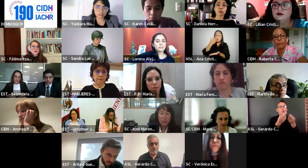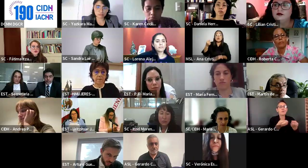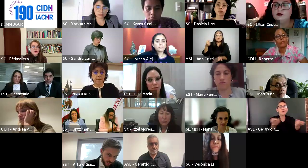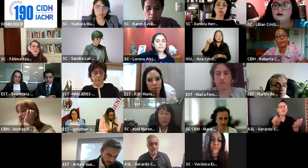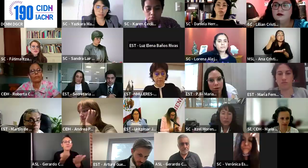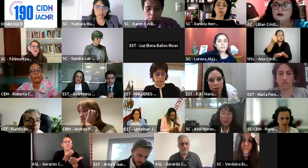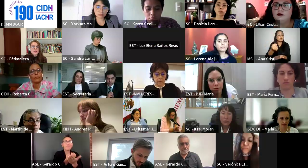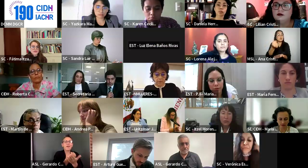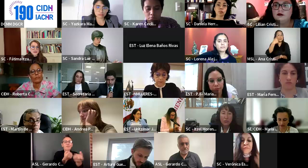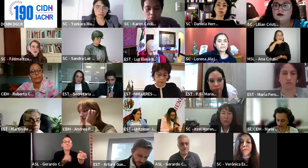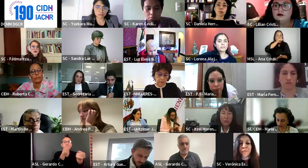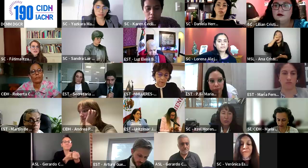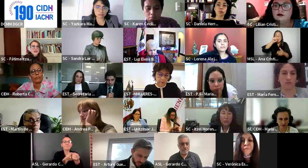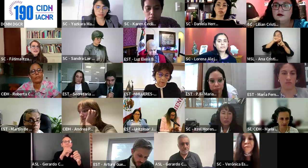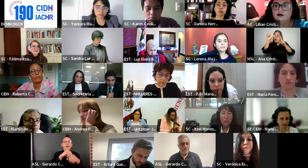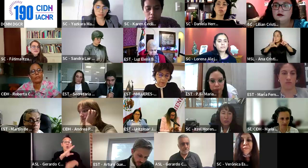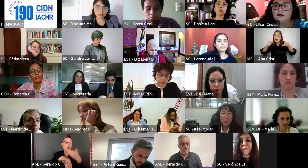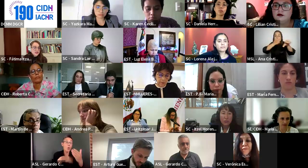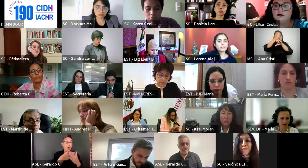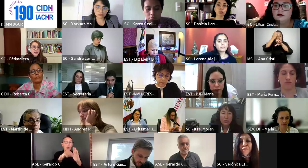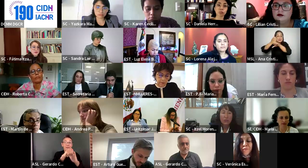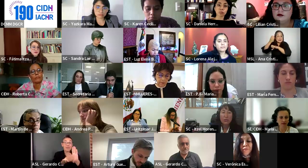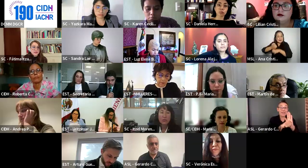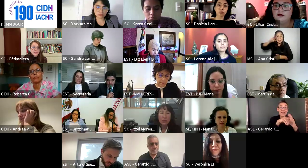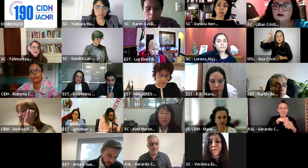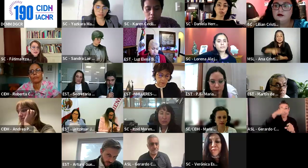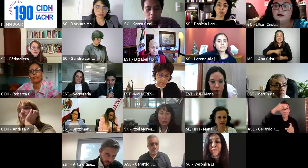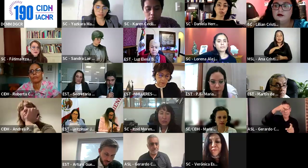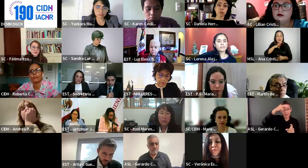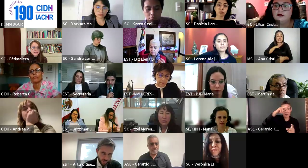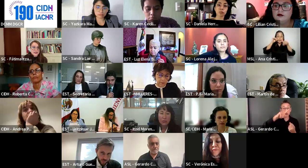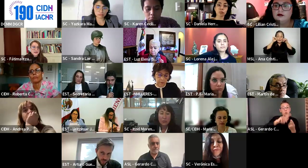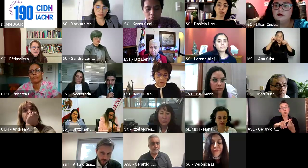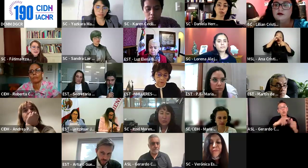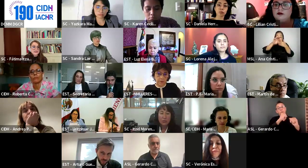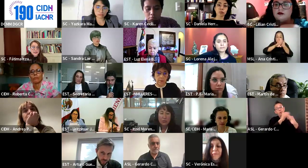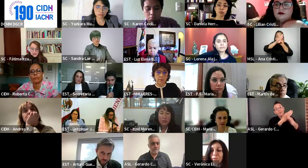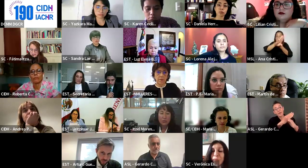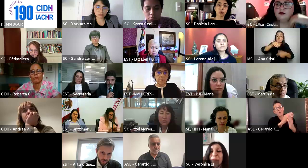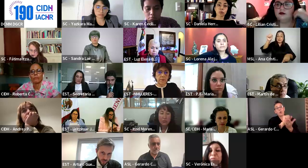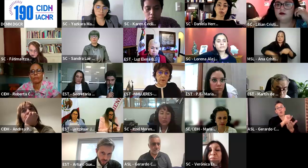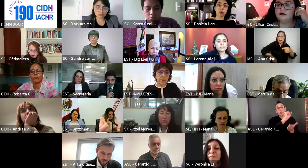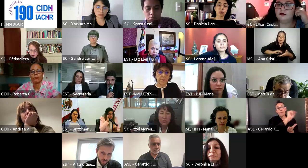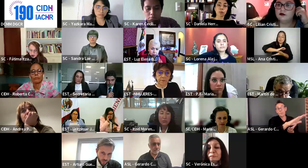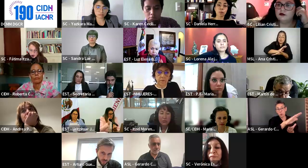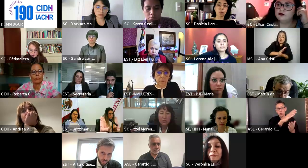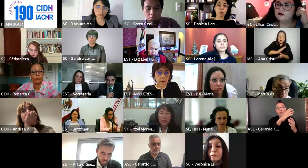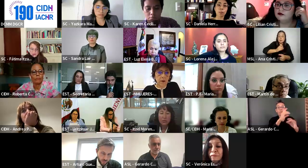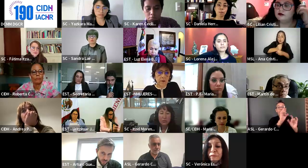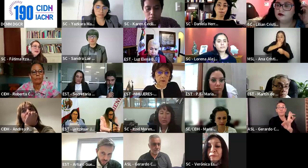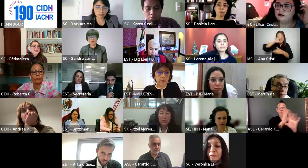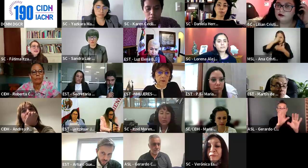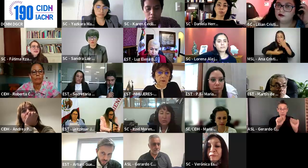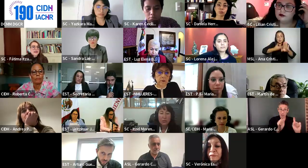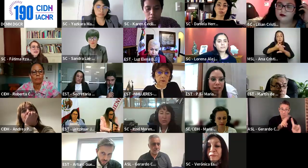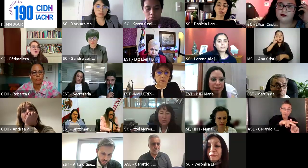realmente en todos los estados de México las acciones para prevenir y erradicar la violencia se hagan efectivas. Por